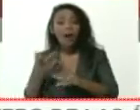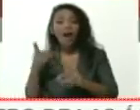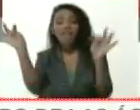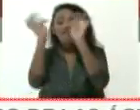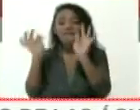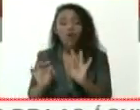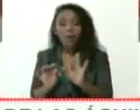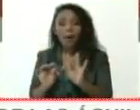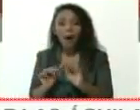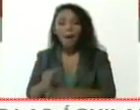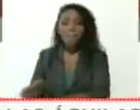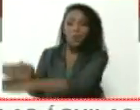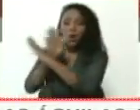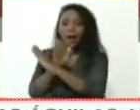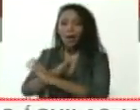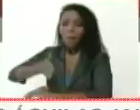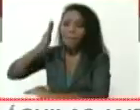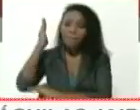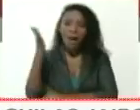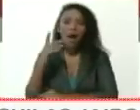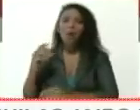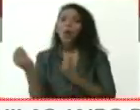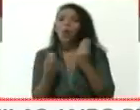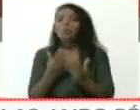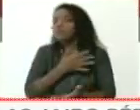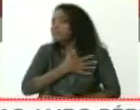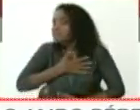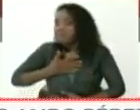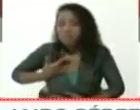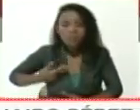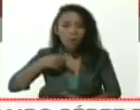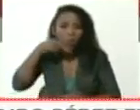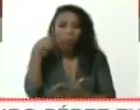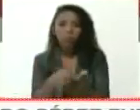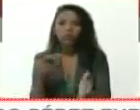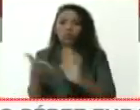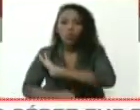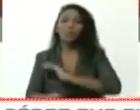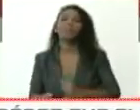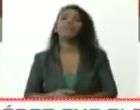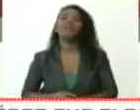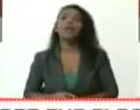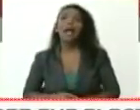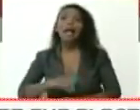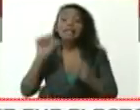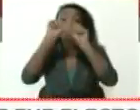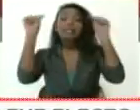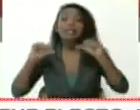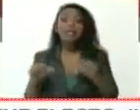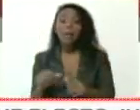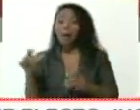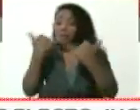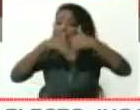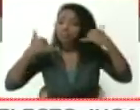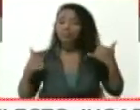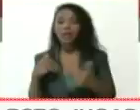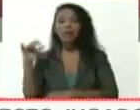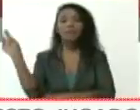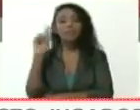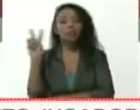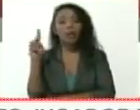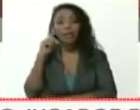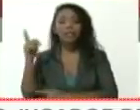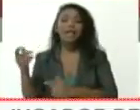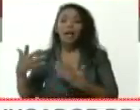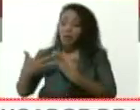coercitivas, bloqueos, sanciones o como lo quieran llamar. Porque las empresas dueñas de la tecnología del sistema eléctrico venezolano, General Electric